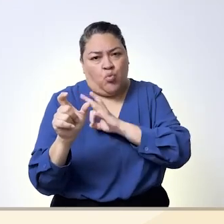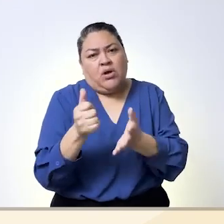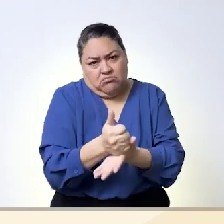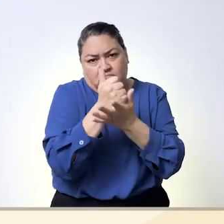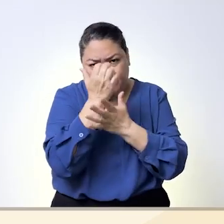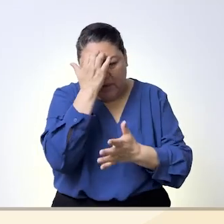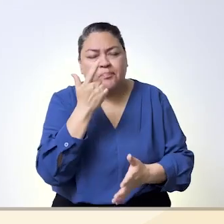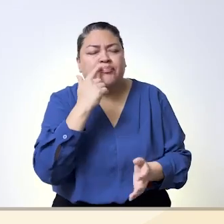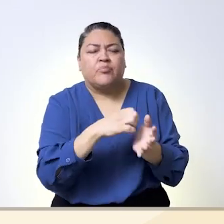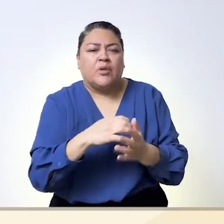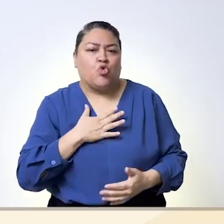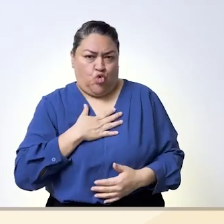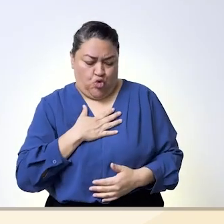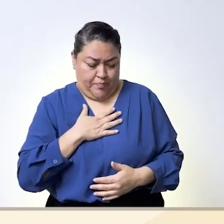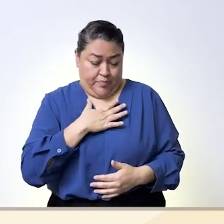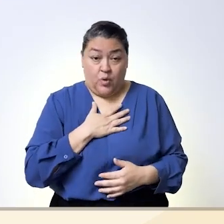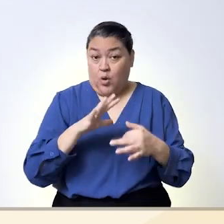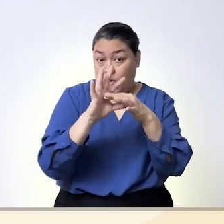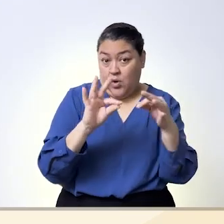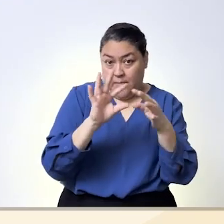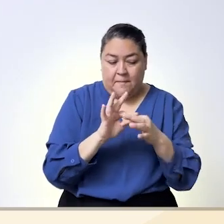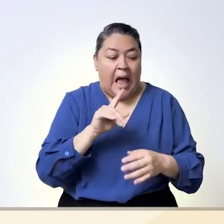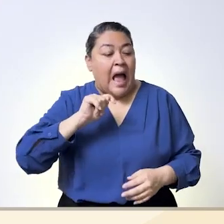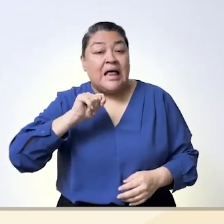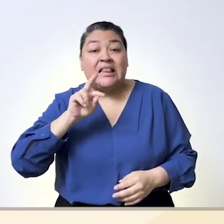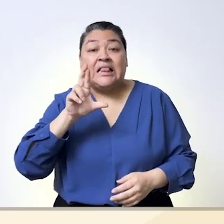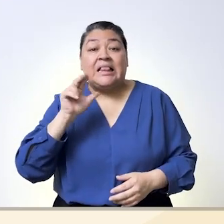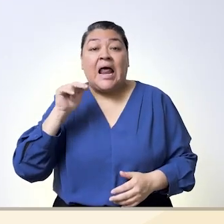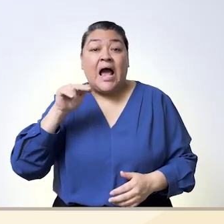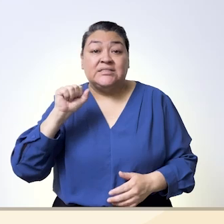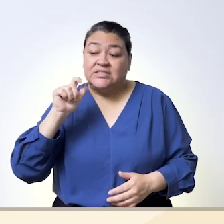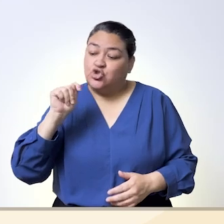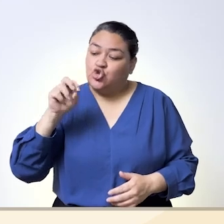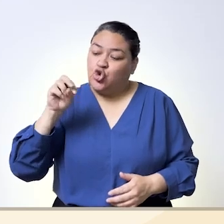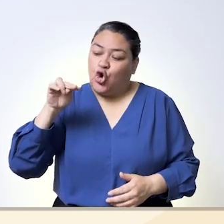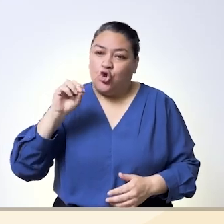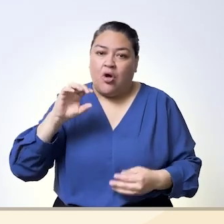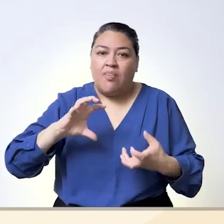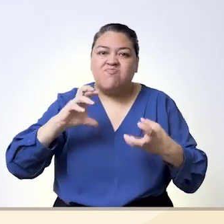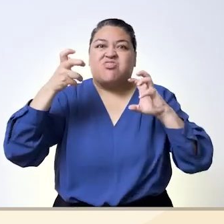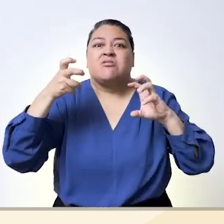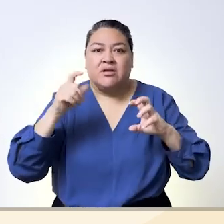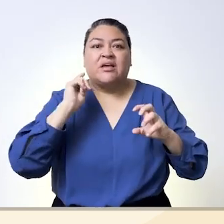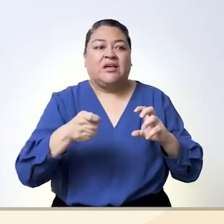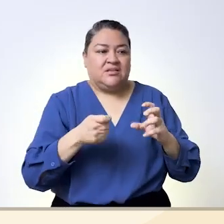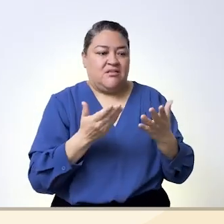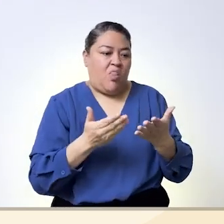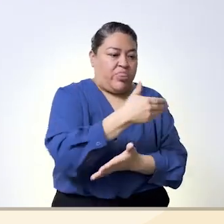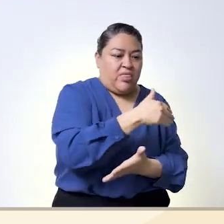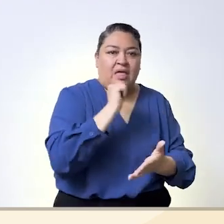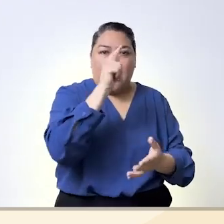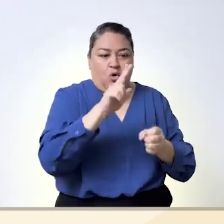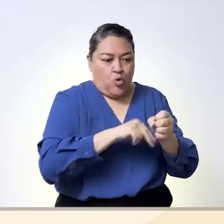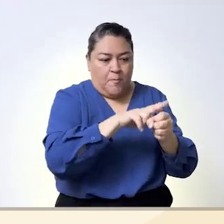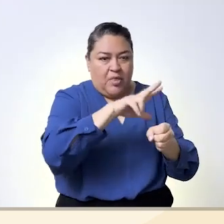aproximación, ¿no? O sea, como dice Adriana, si yo voy a hablar de algo que está trastornado, porque el trastorno es en tanto